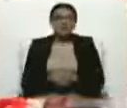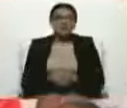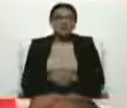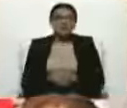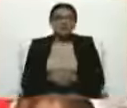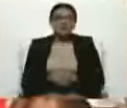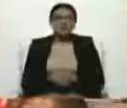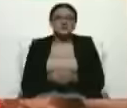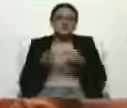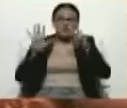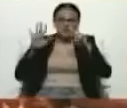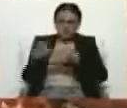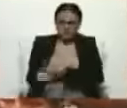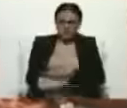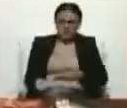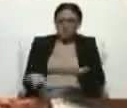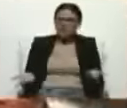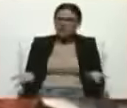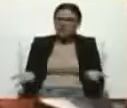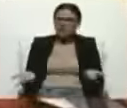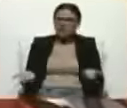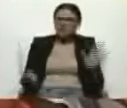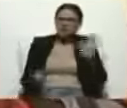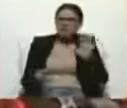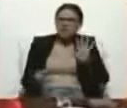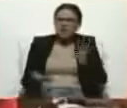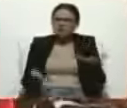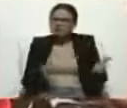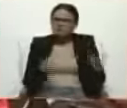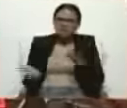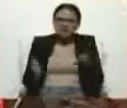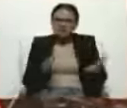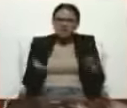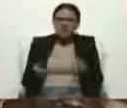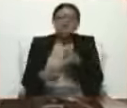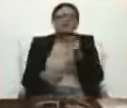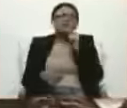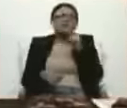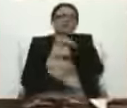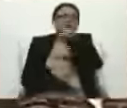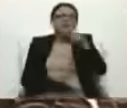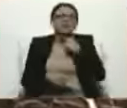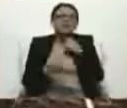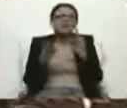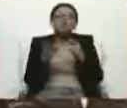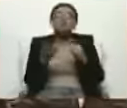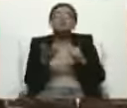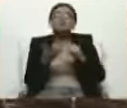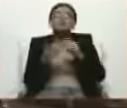¿7 millones? Más o menos. A los que les gustan los números, pues.